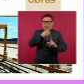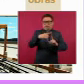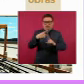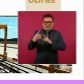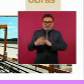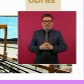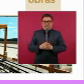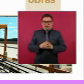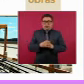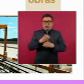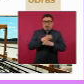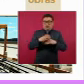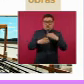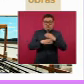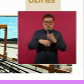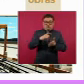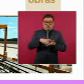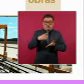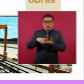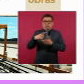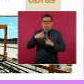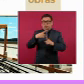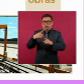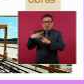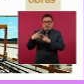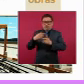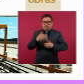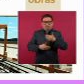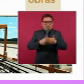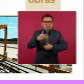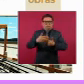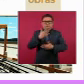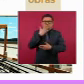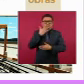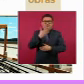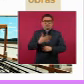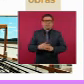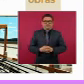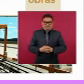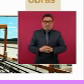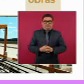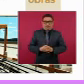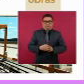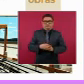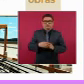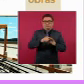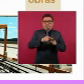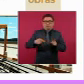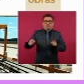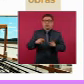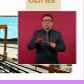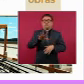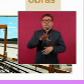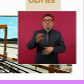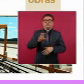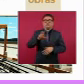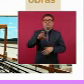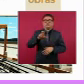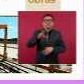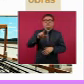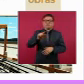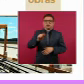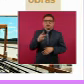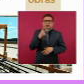el suministro de insumos avanza sin contratiempos. Se requieren para el tramo 2 un total de 572.790